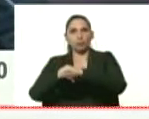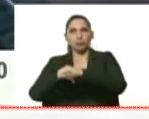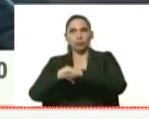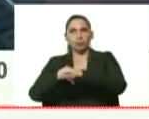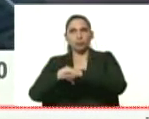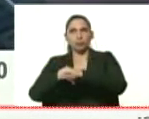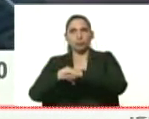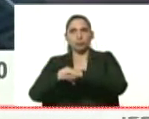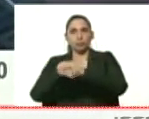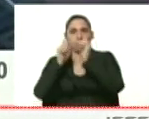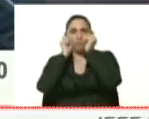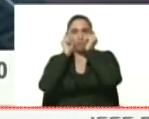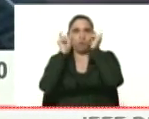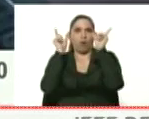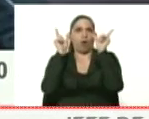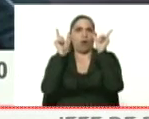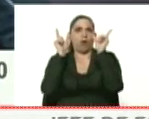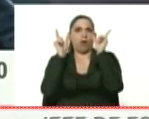que me impresionó